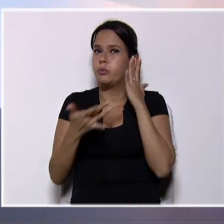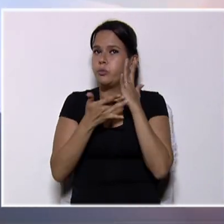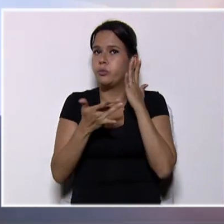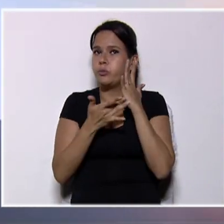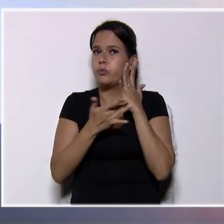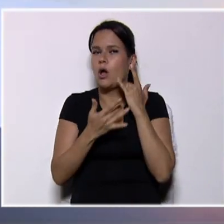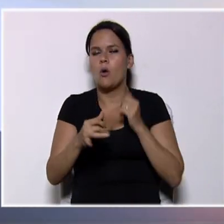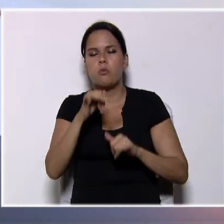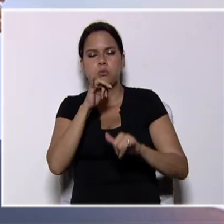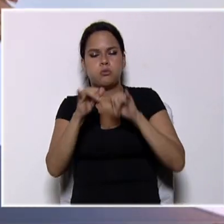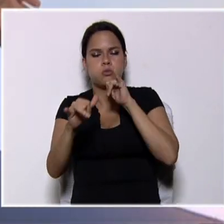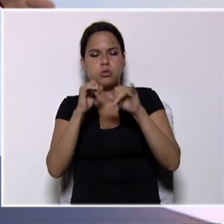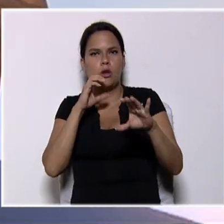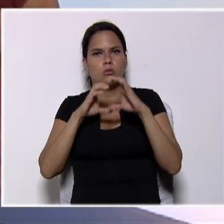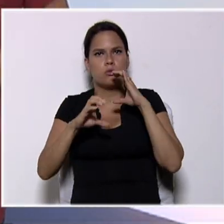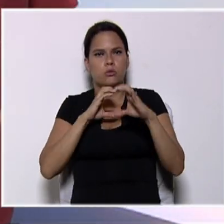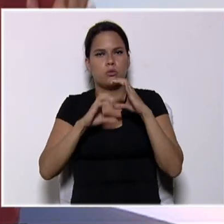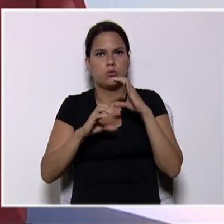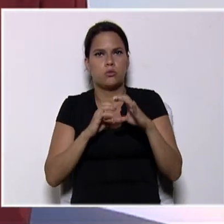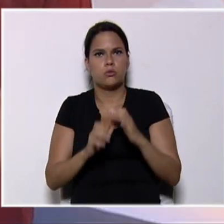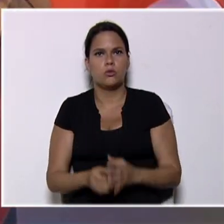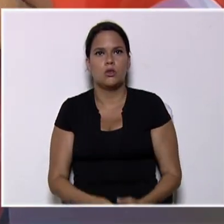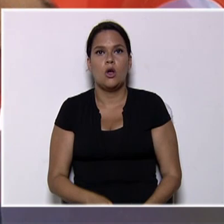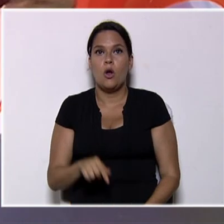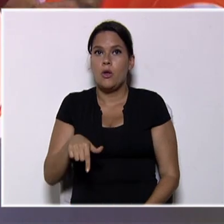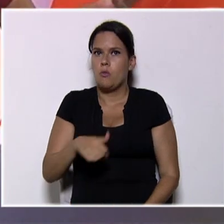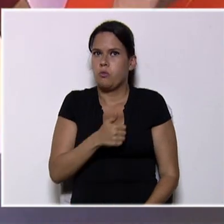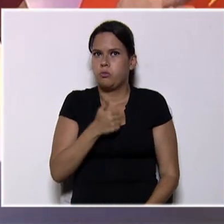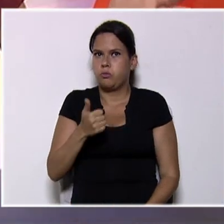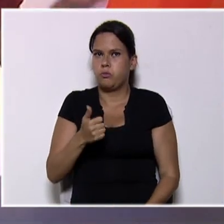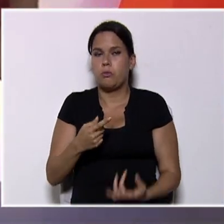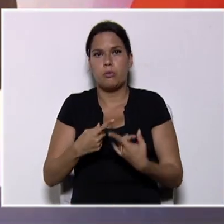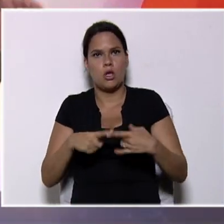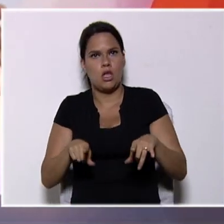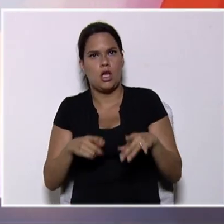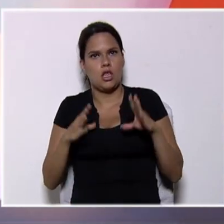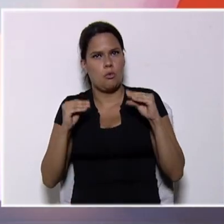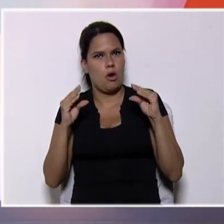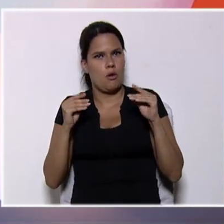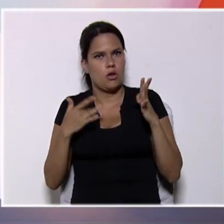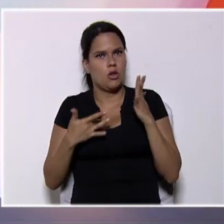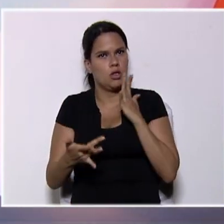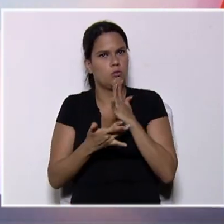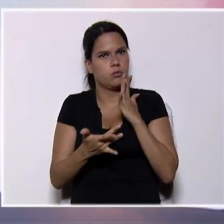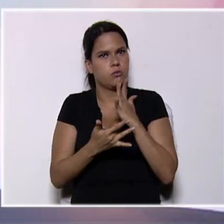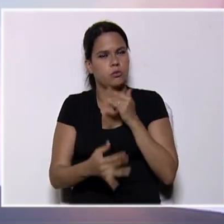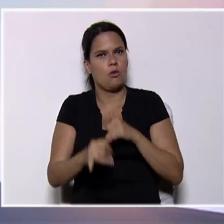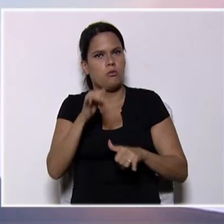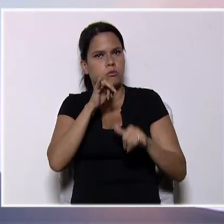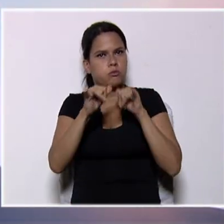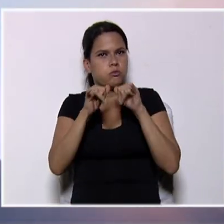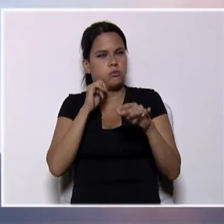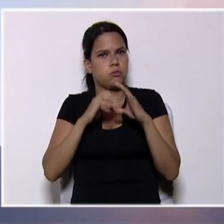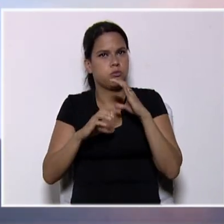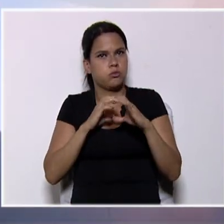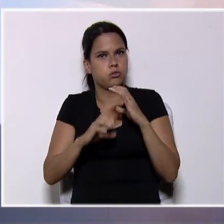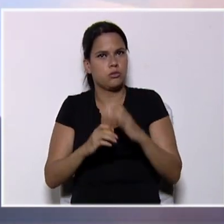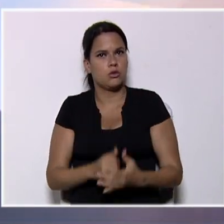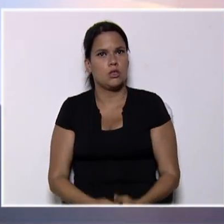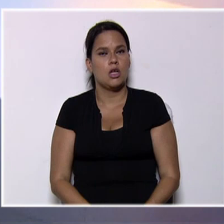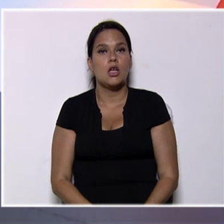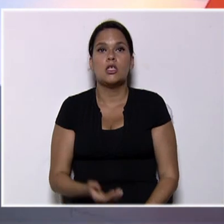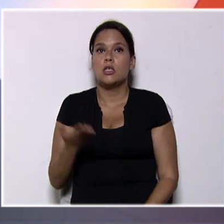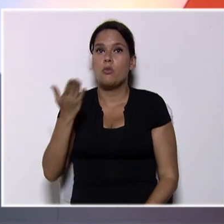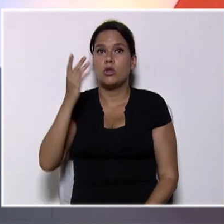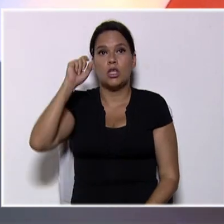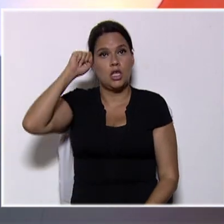de información y comunicación hoy vienen buenísimas, pero ya que estamos hablando de tecnologías de información y comunicación, es